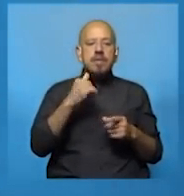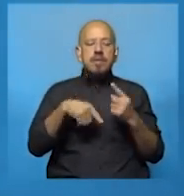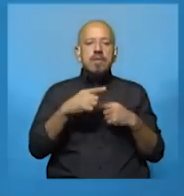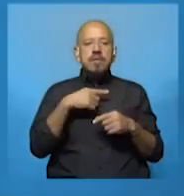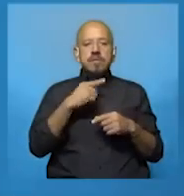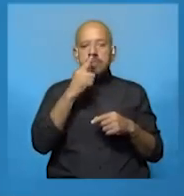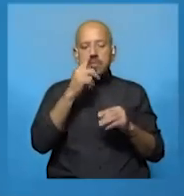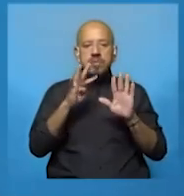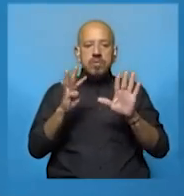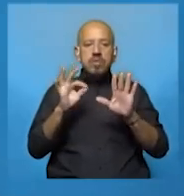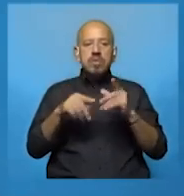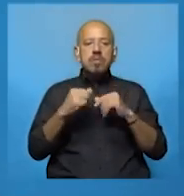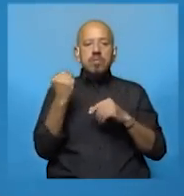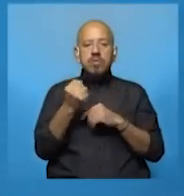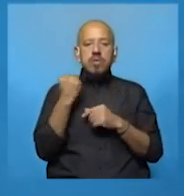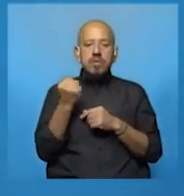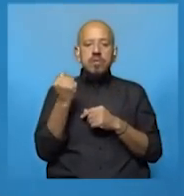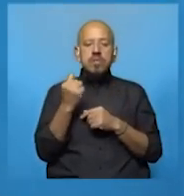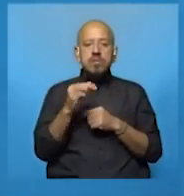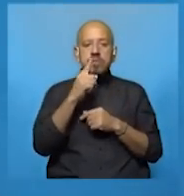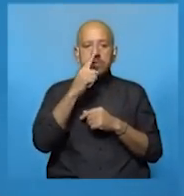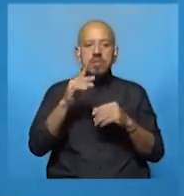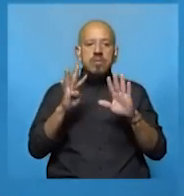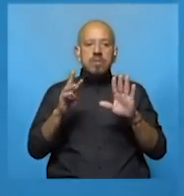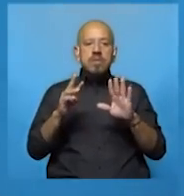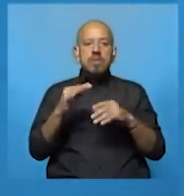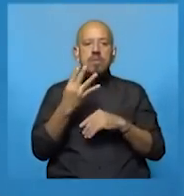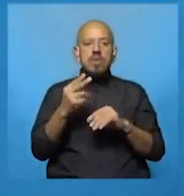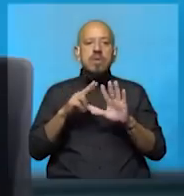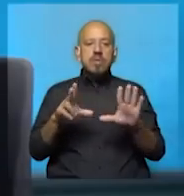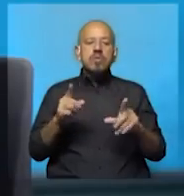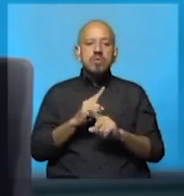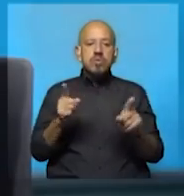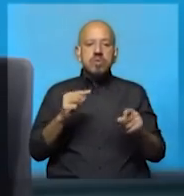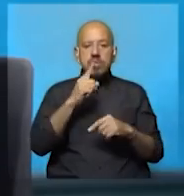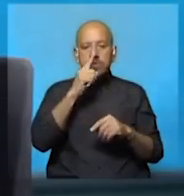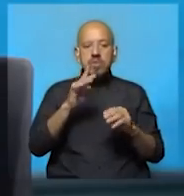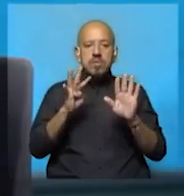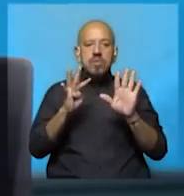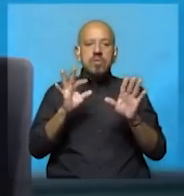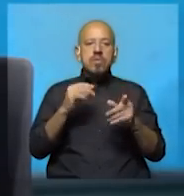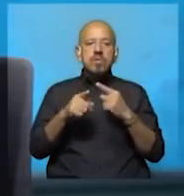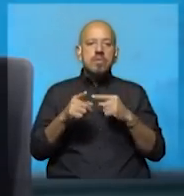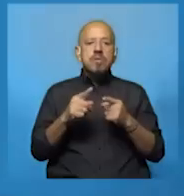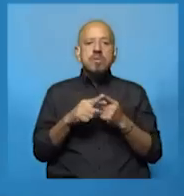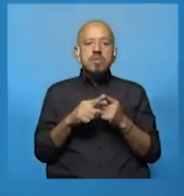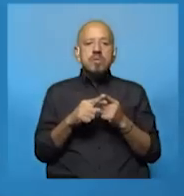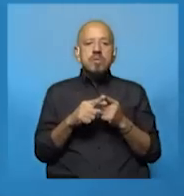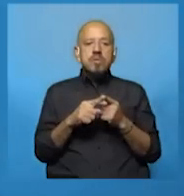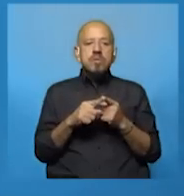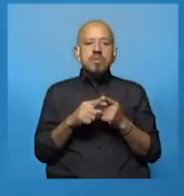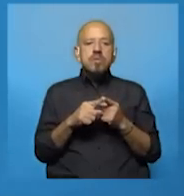fueron muy importantes se crean en 1948 no son de los 90 se fortalecen en los noventa viendo más facilidades